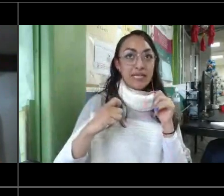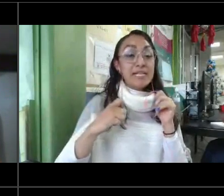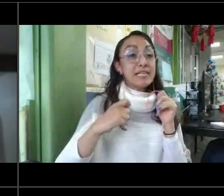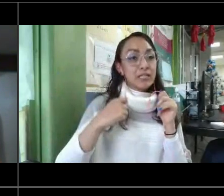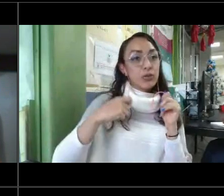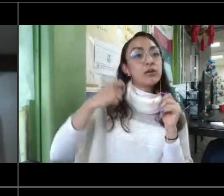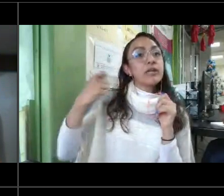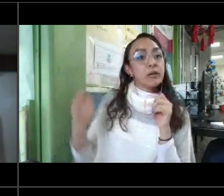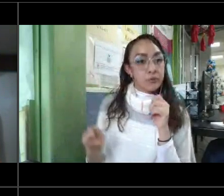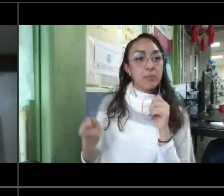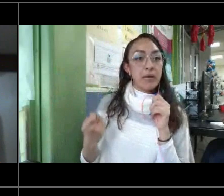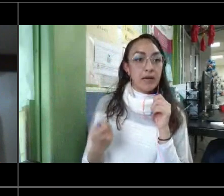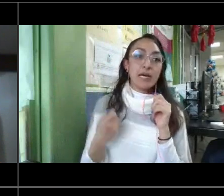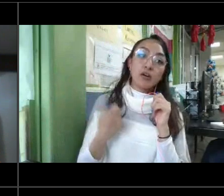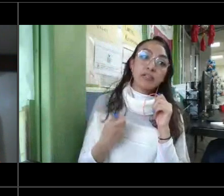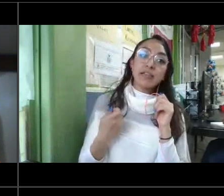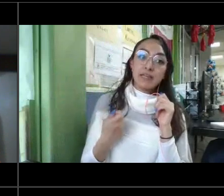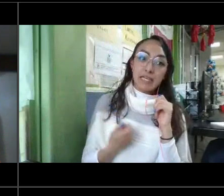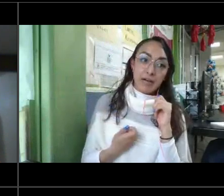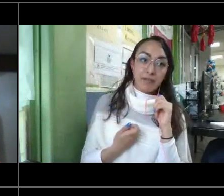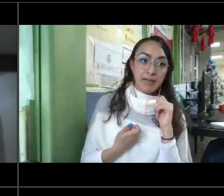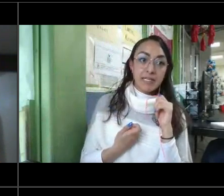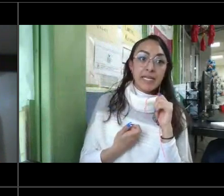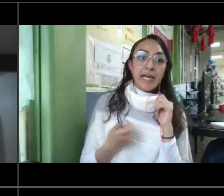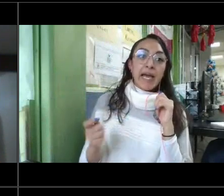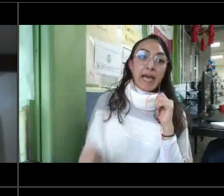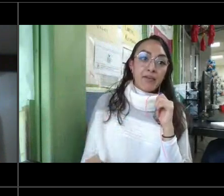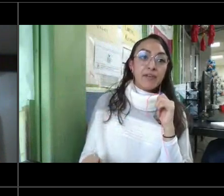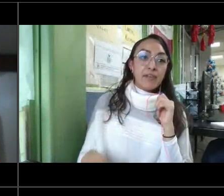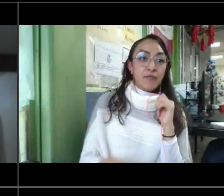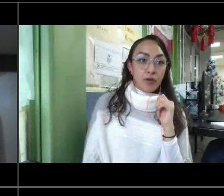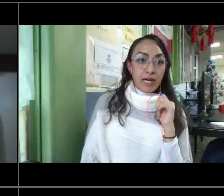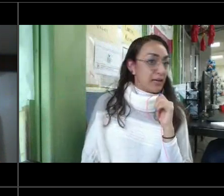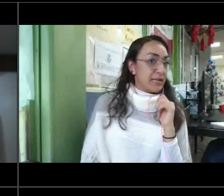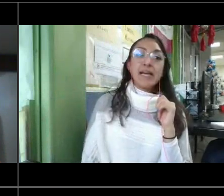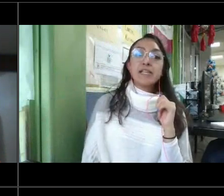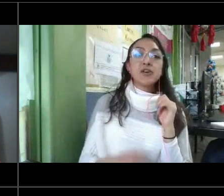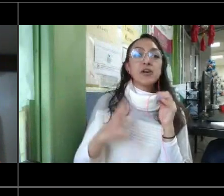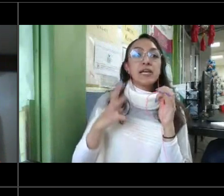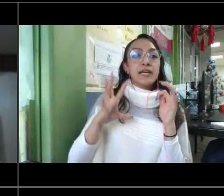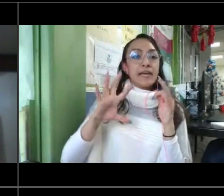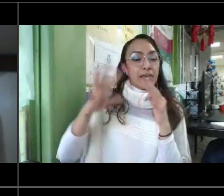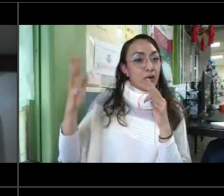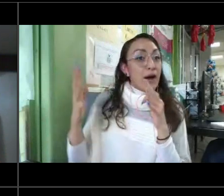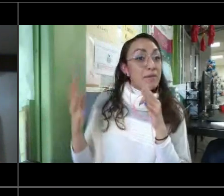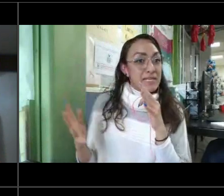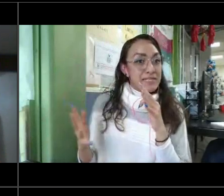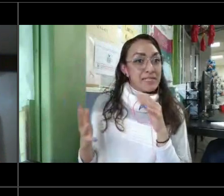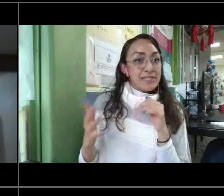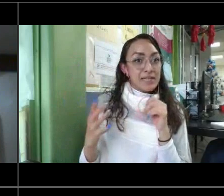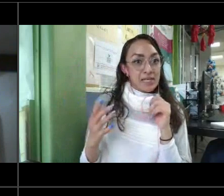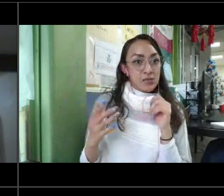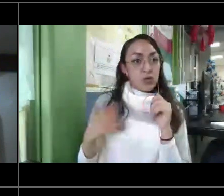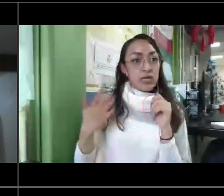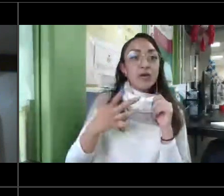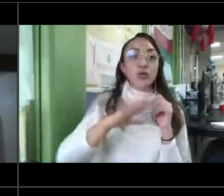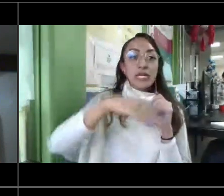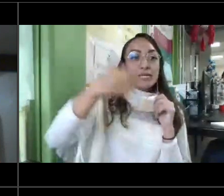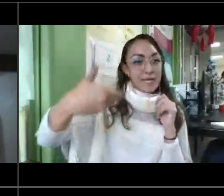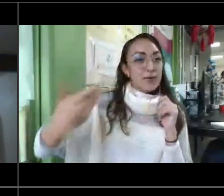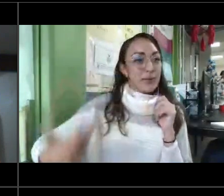la escritura con alguna palabra. J de jirafa, F de foca. Eso quedó a veces en desuso